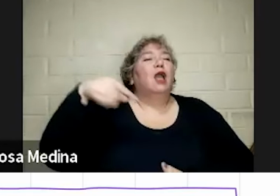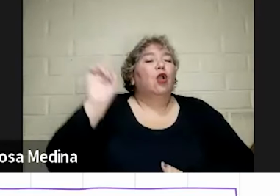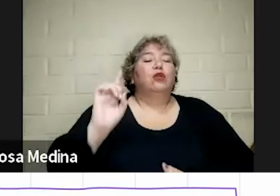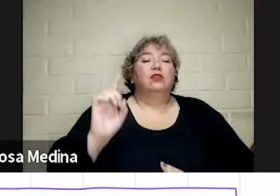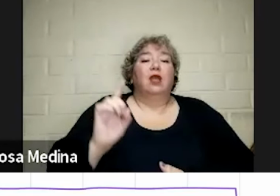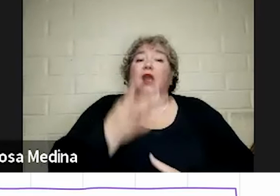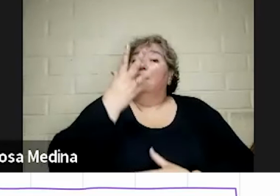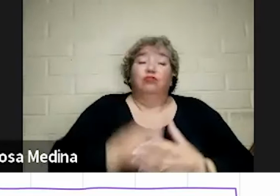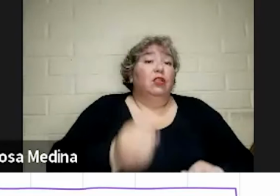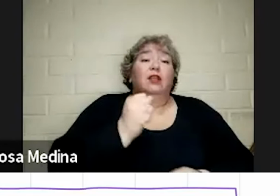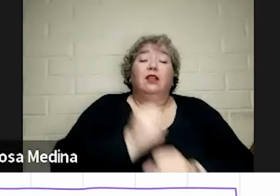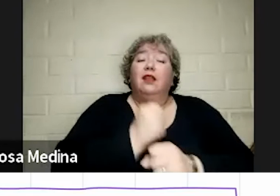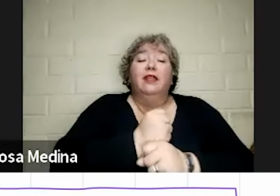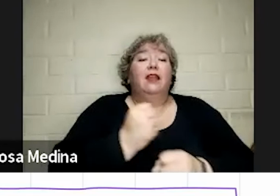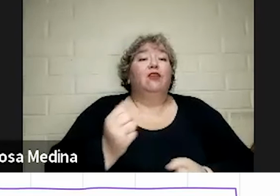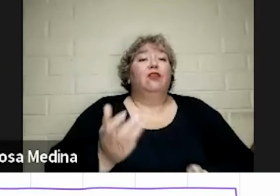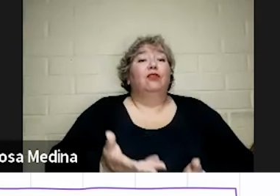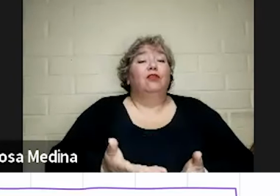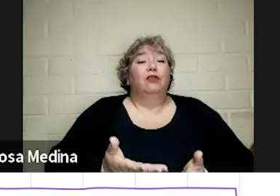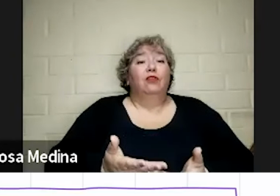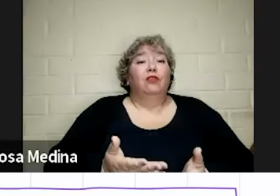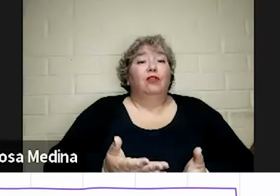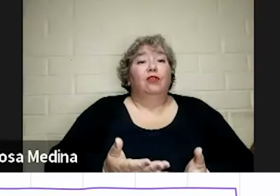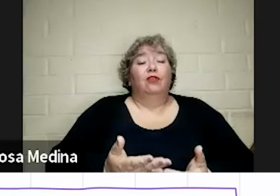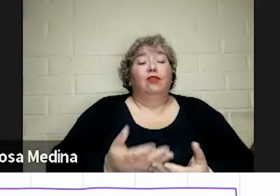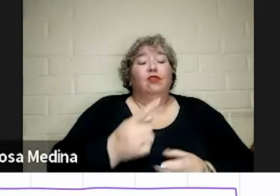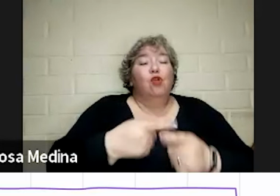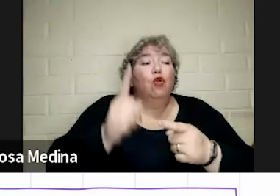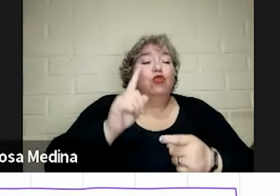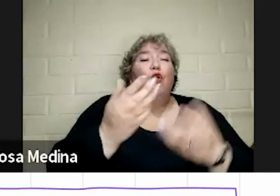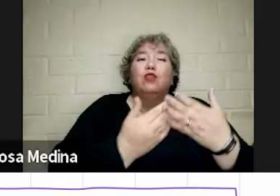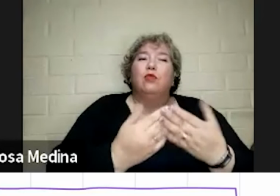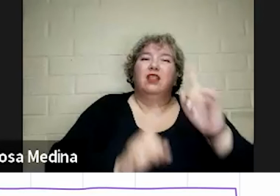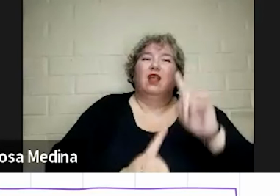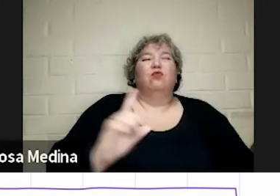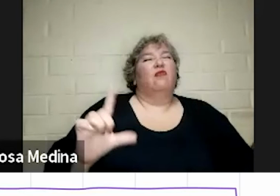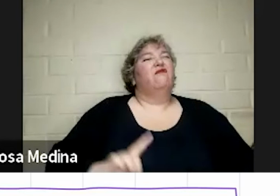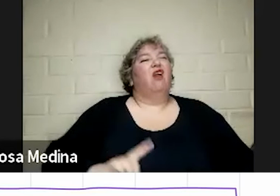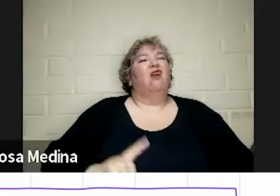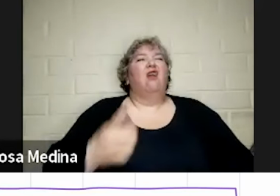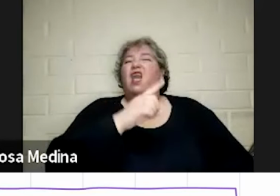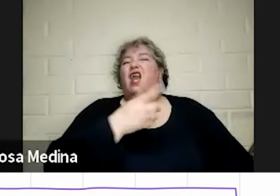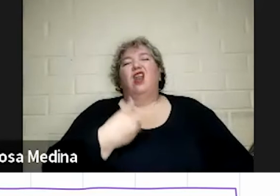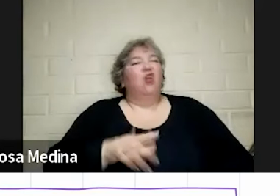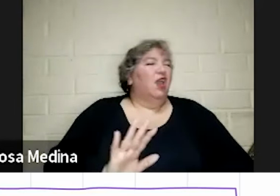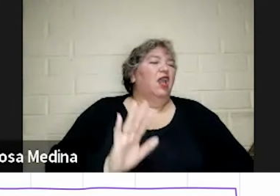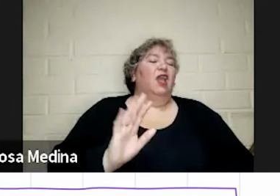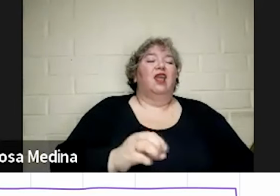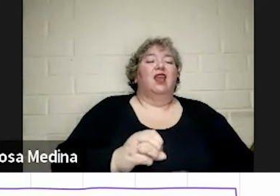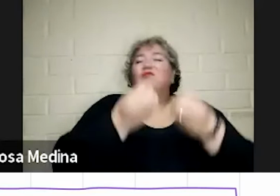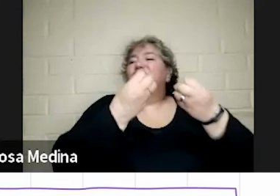tareas, por ejemplo. También tenemos estudiantes que podríamos decir que son flojos, ¿cierto? Que no quieren hacer las cosas, que abandonan las tareas,